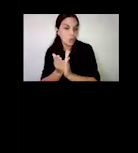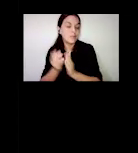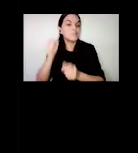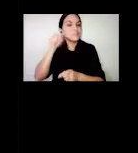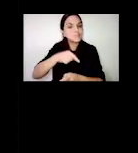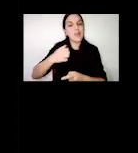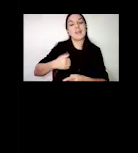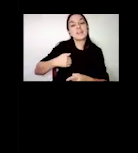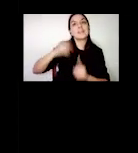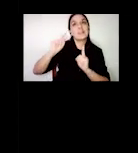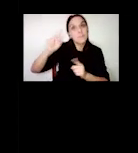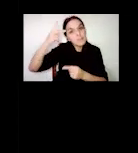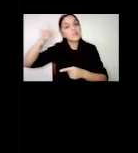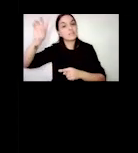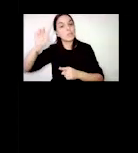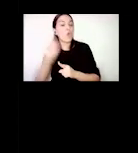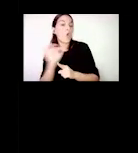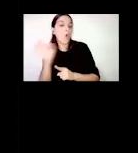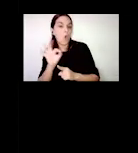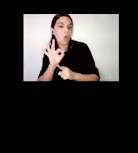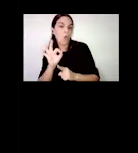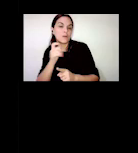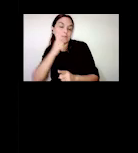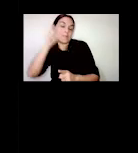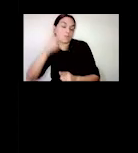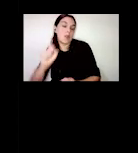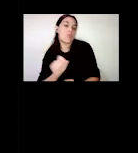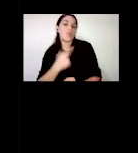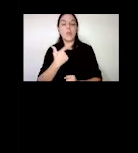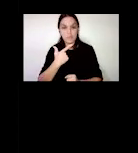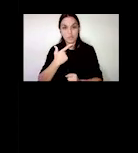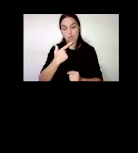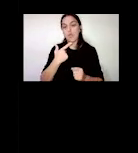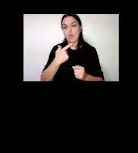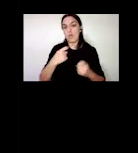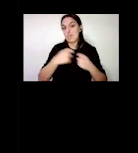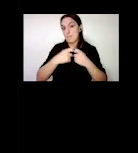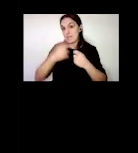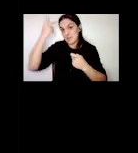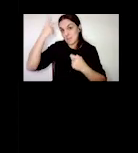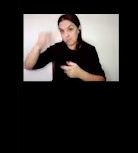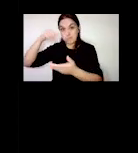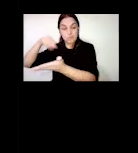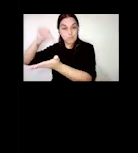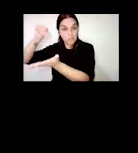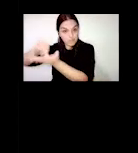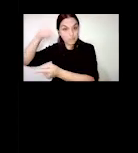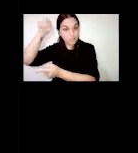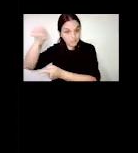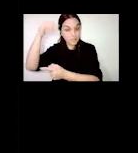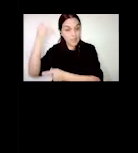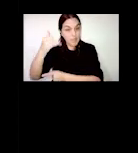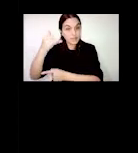en el exterior, o bien que sean propietarios empresas residentes en el exterior, van a estar